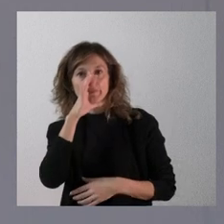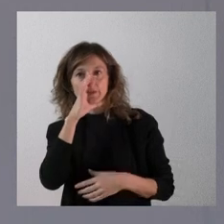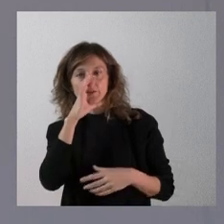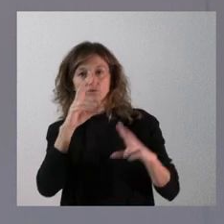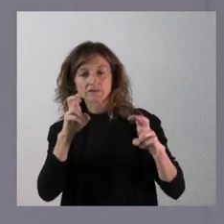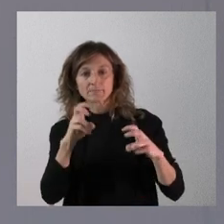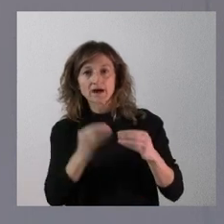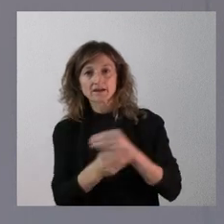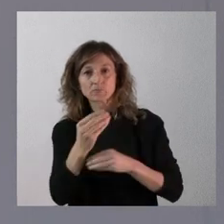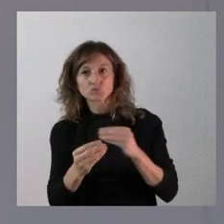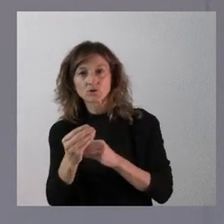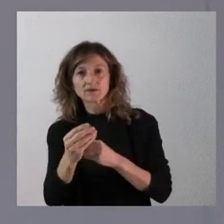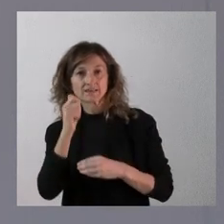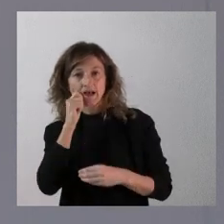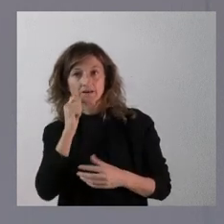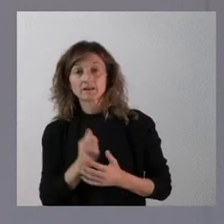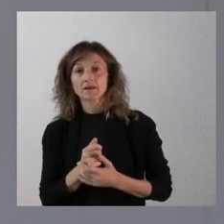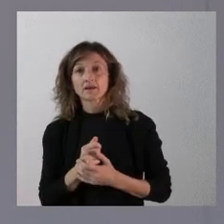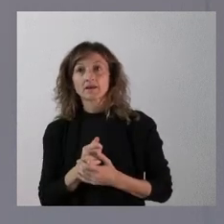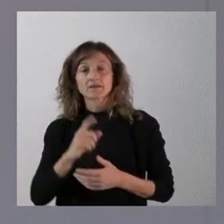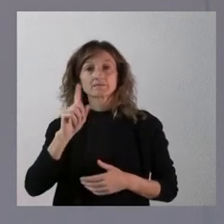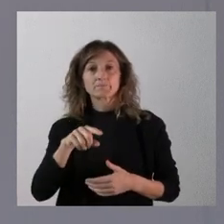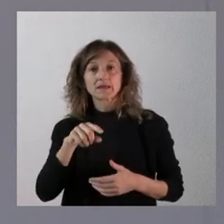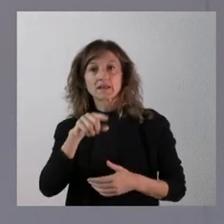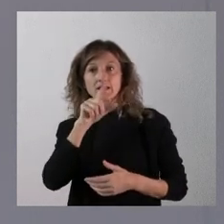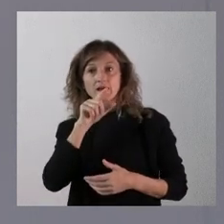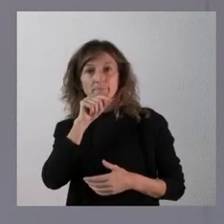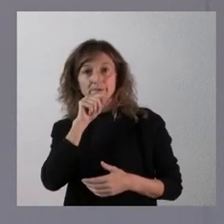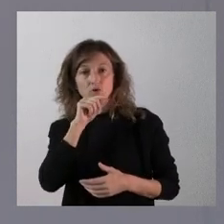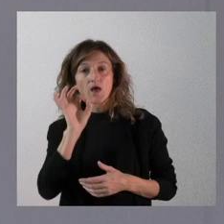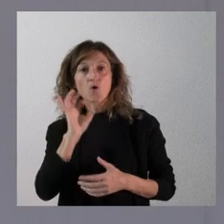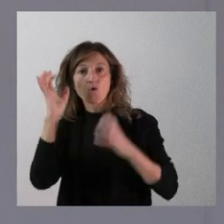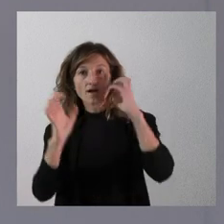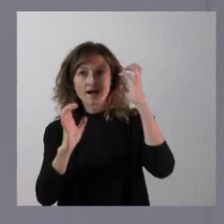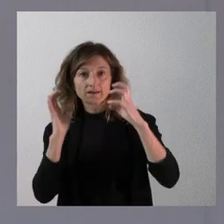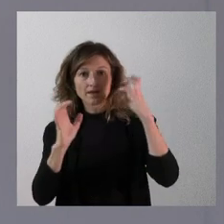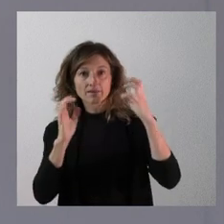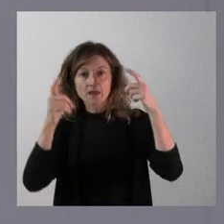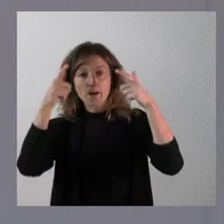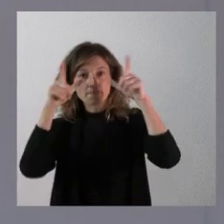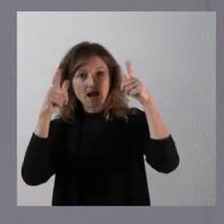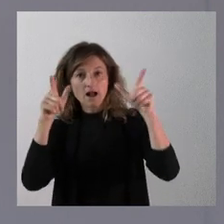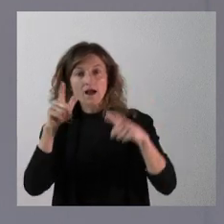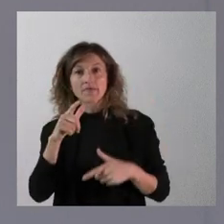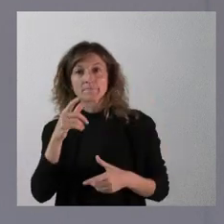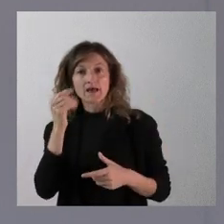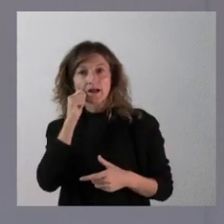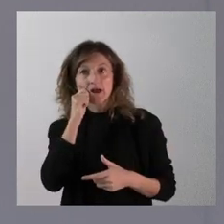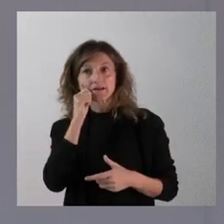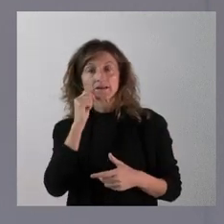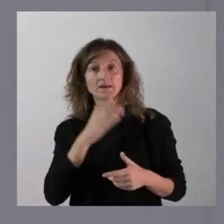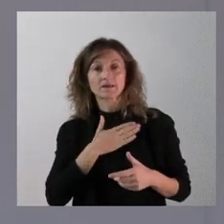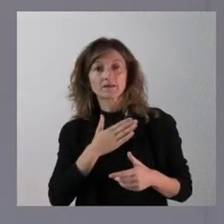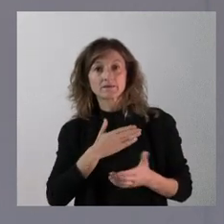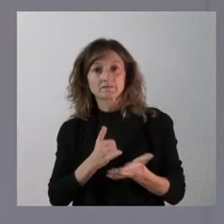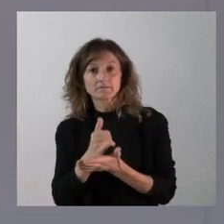reproductoras y cebo porque el resto ya estaba incluido el sector apícola o el ganadería de vacuno de cebo de animales de la propia